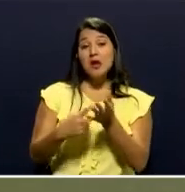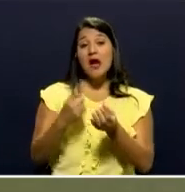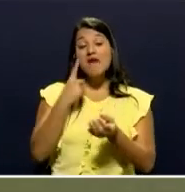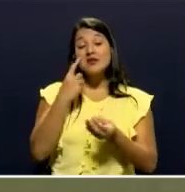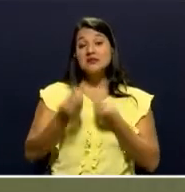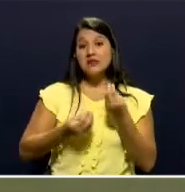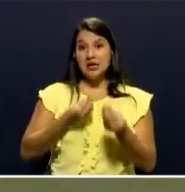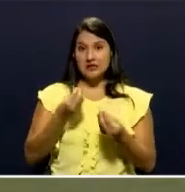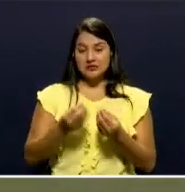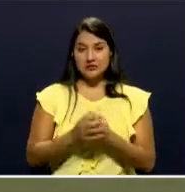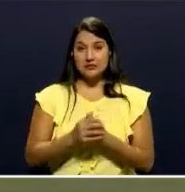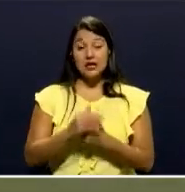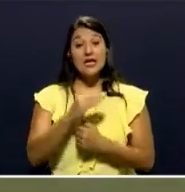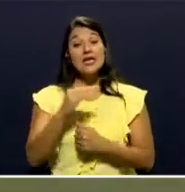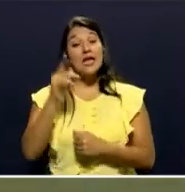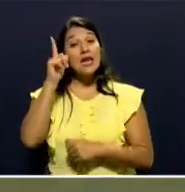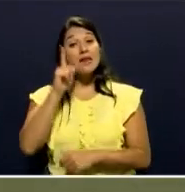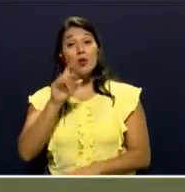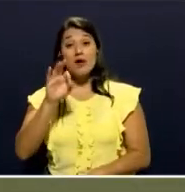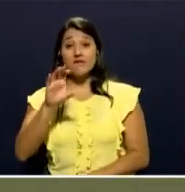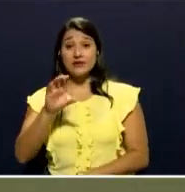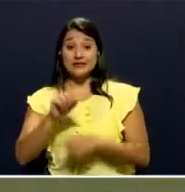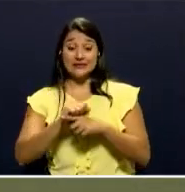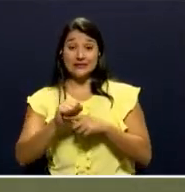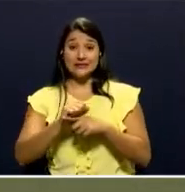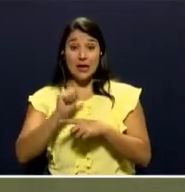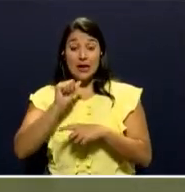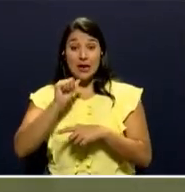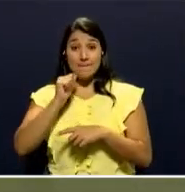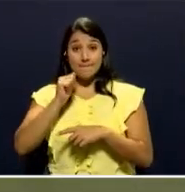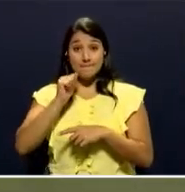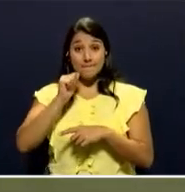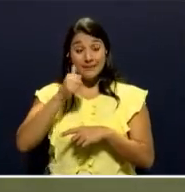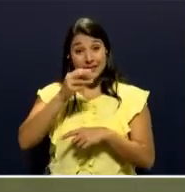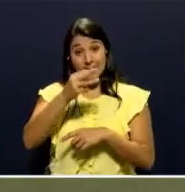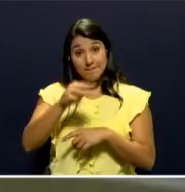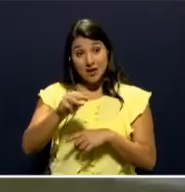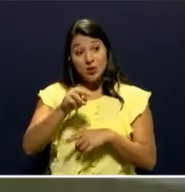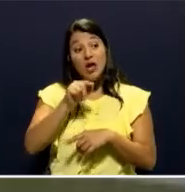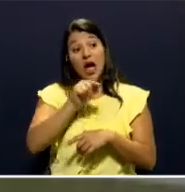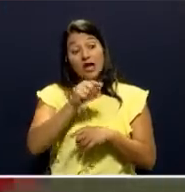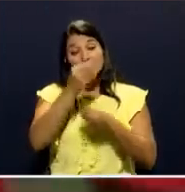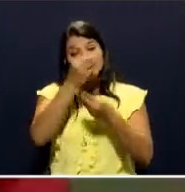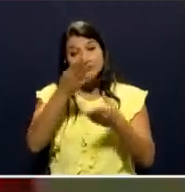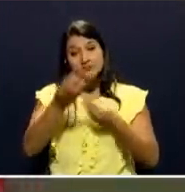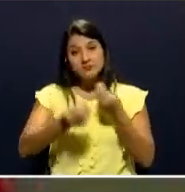opciones y propuestas y limón fce que entrenará este miércoles y ahí leerán a su planilla cómo actuar